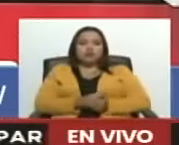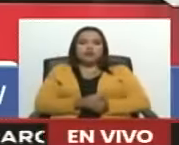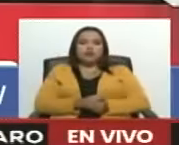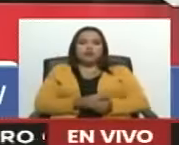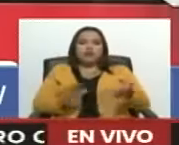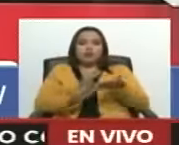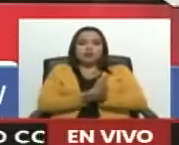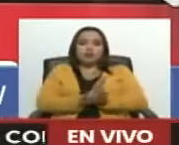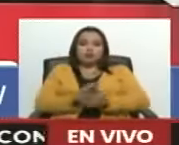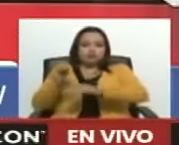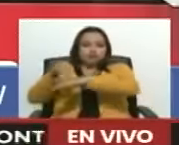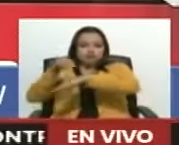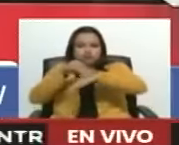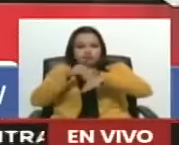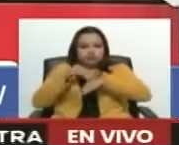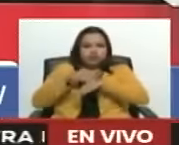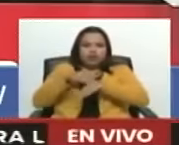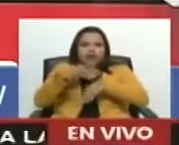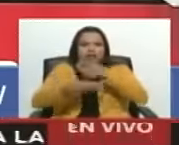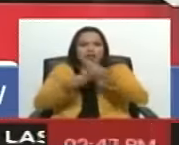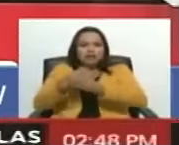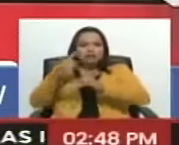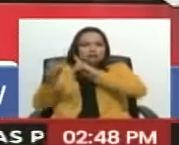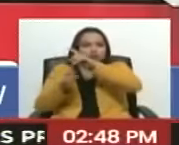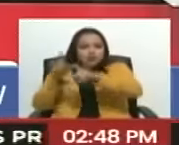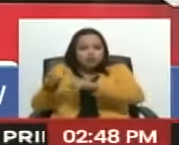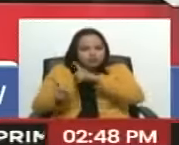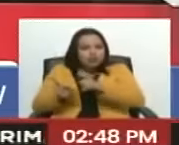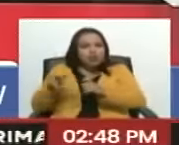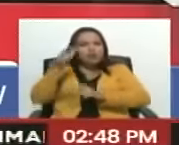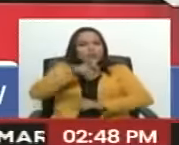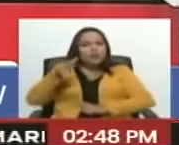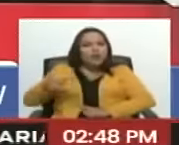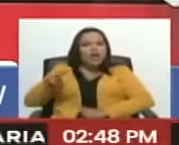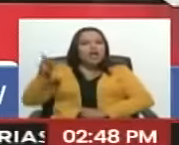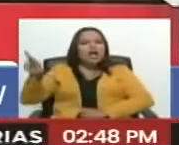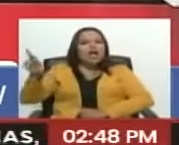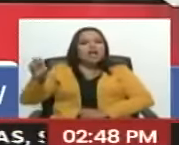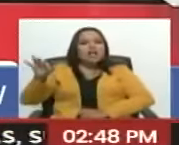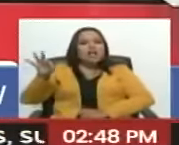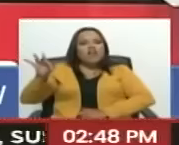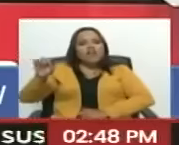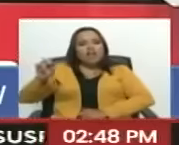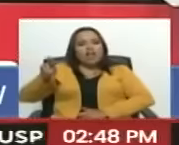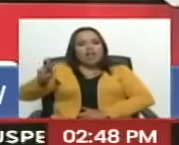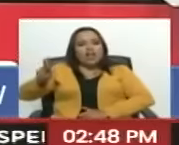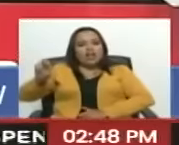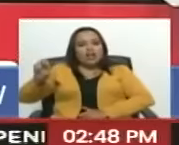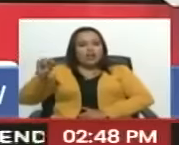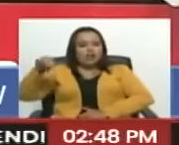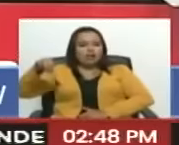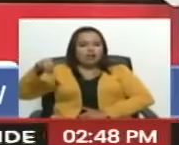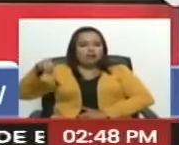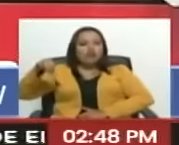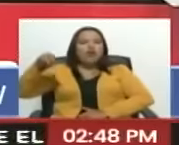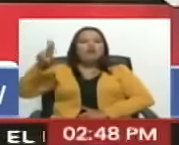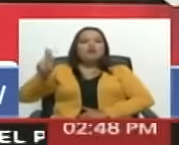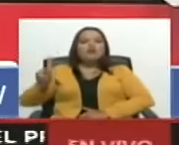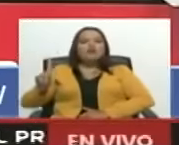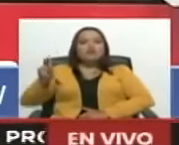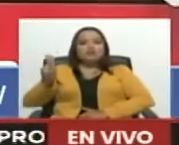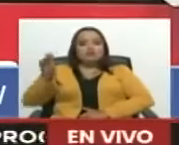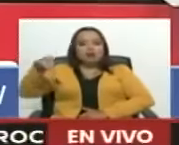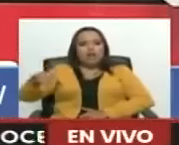la convocatoria al referéndum consultivo del día 3 de diciembre. Esto tiene